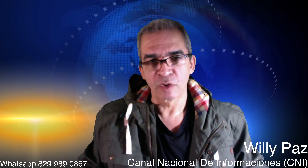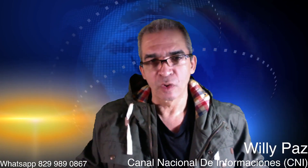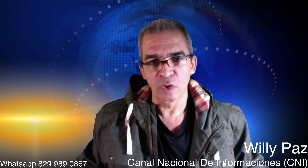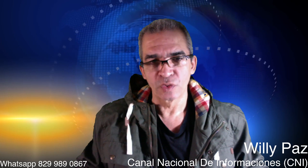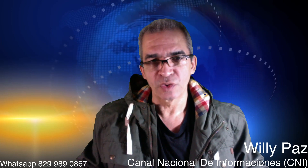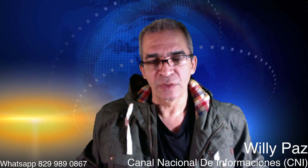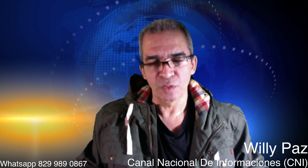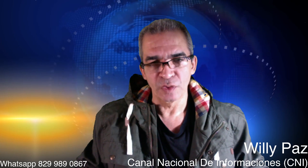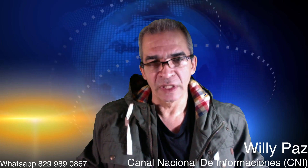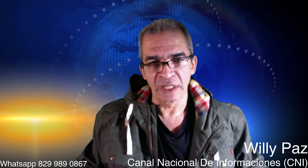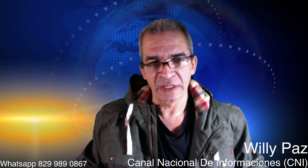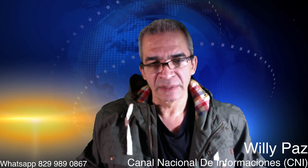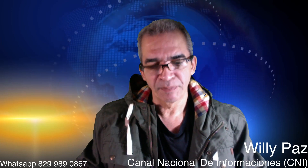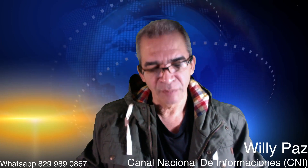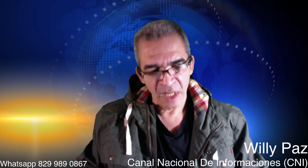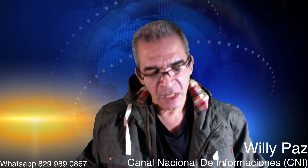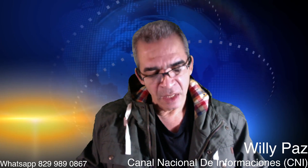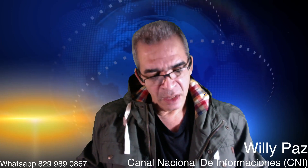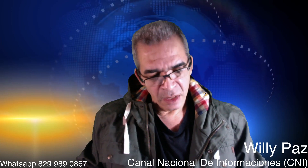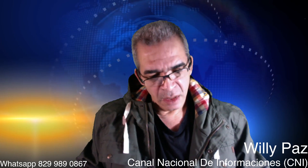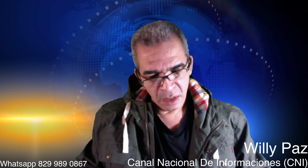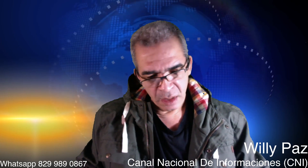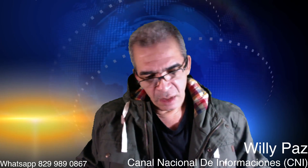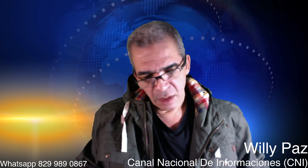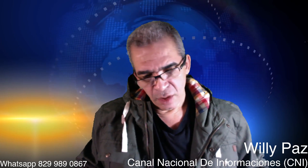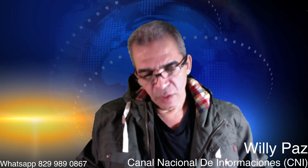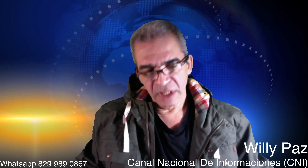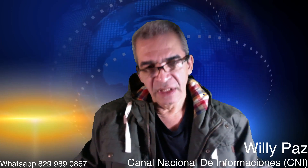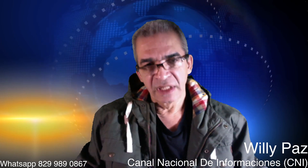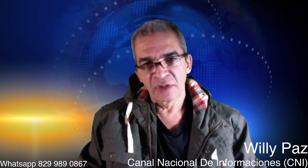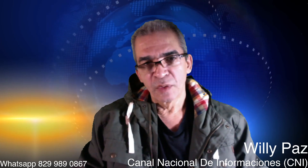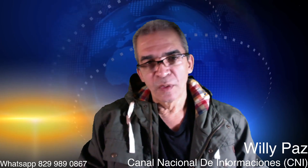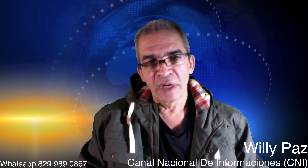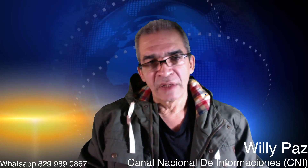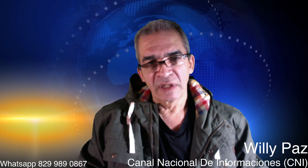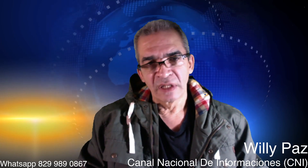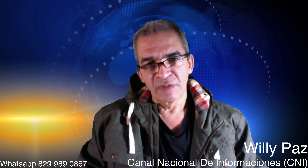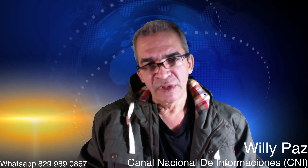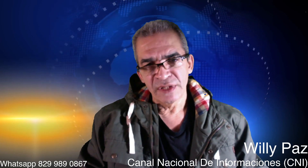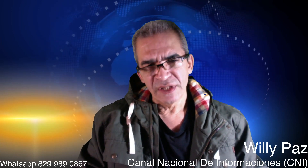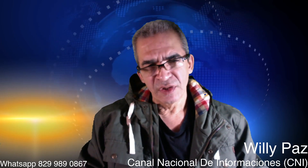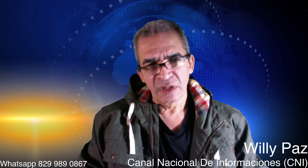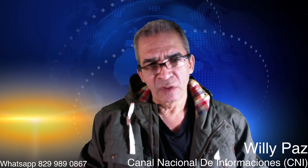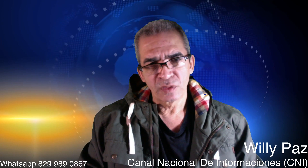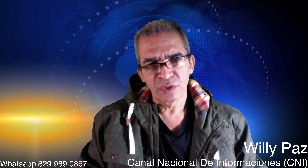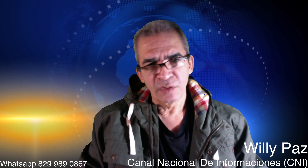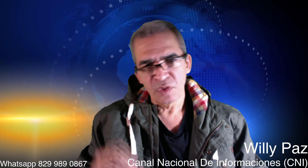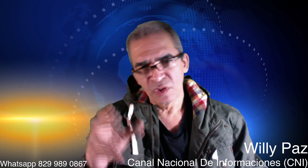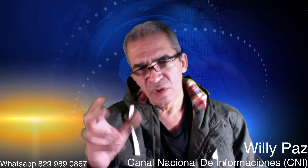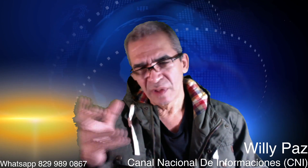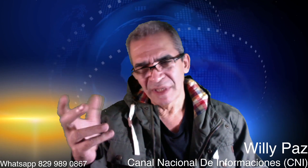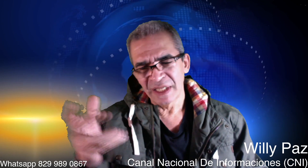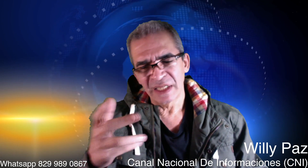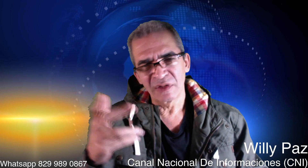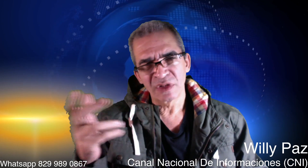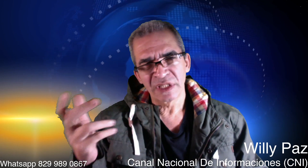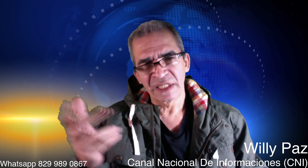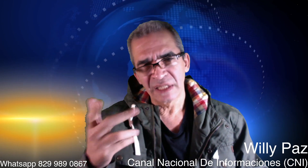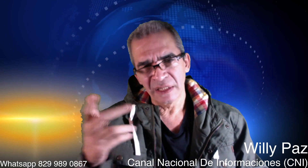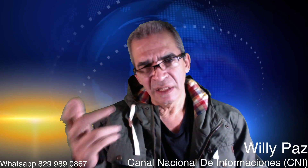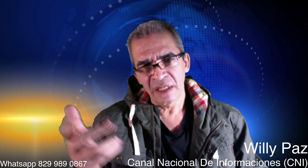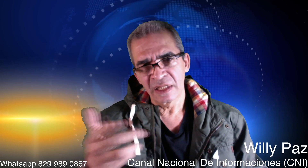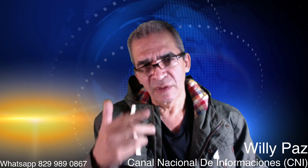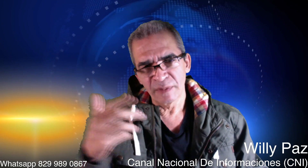garantías constitucionales. Yo en el internet estuve buscando la definición de constitución de una manera que no